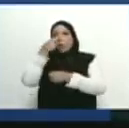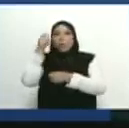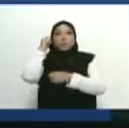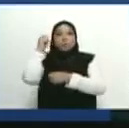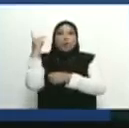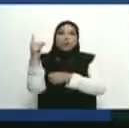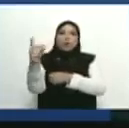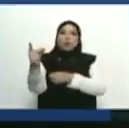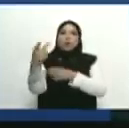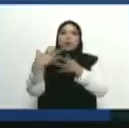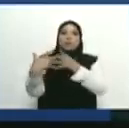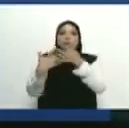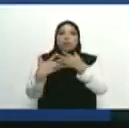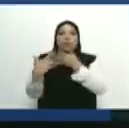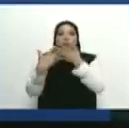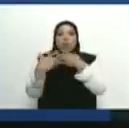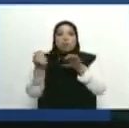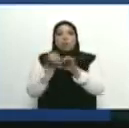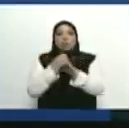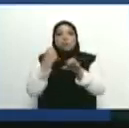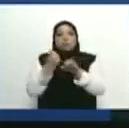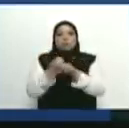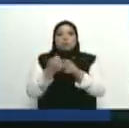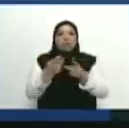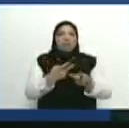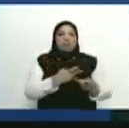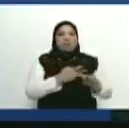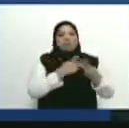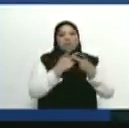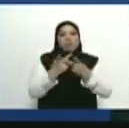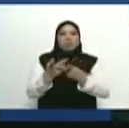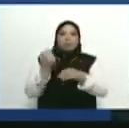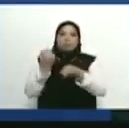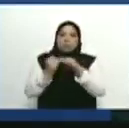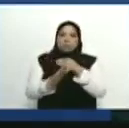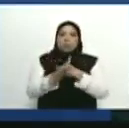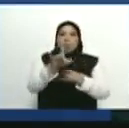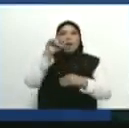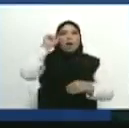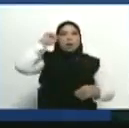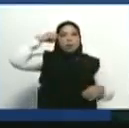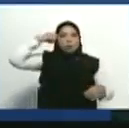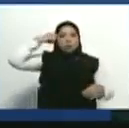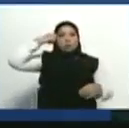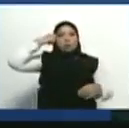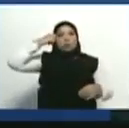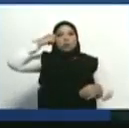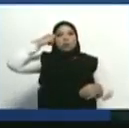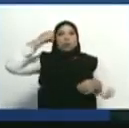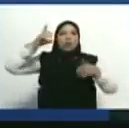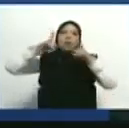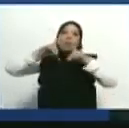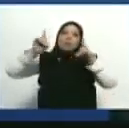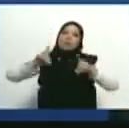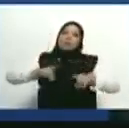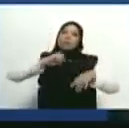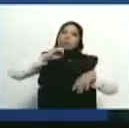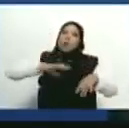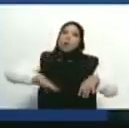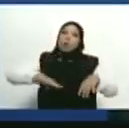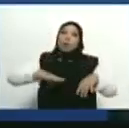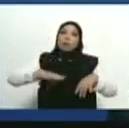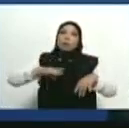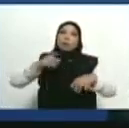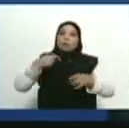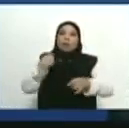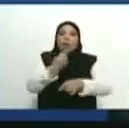como historiador. Apreciar el valor, la trascendencia. Porque yo recuerdo cuando yo decidí estudiar historia, me